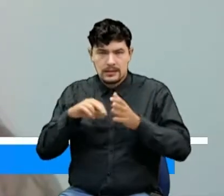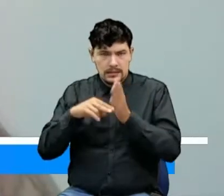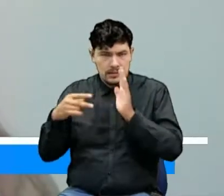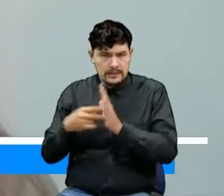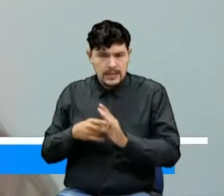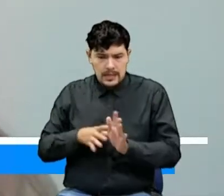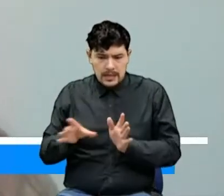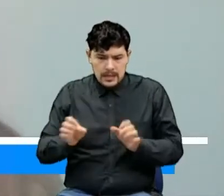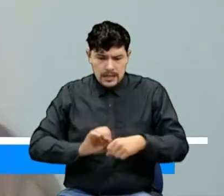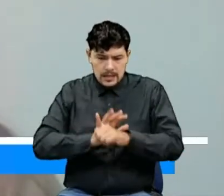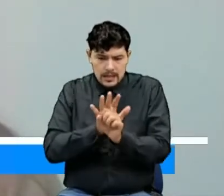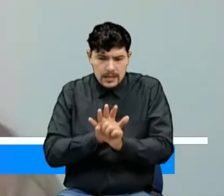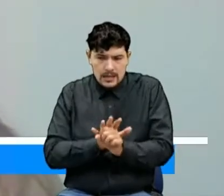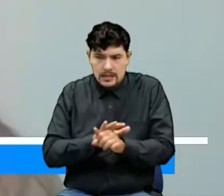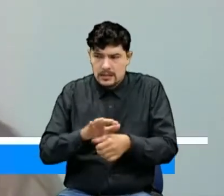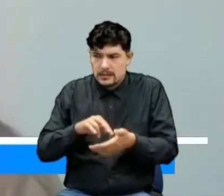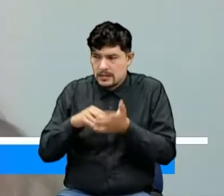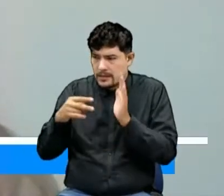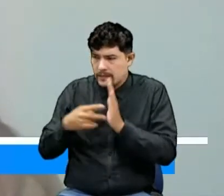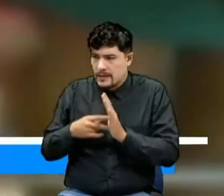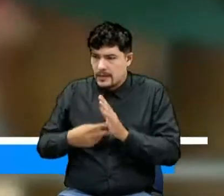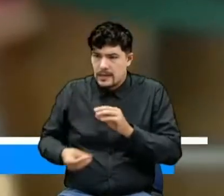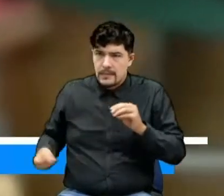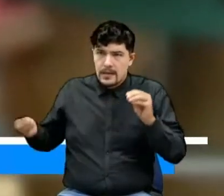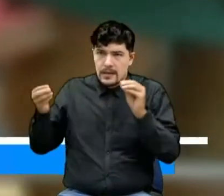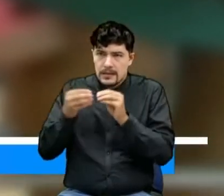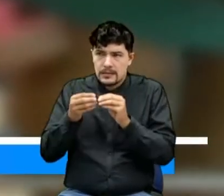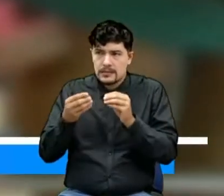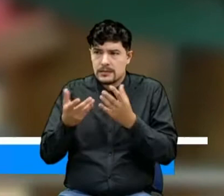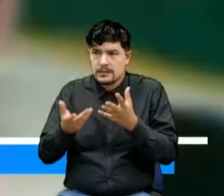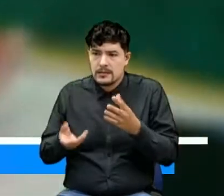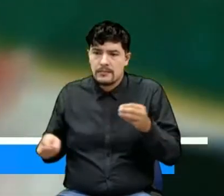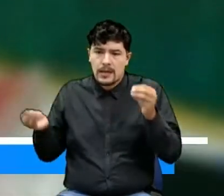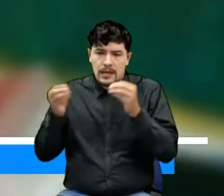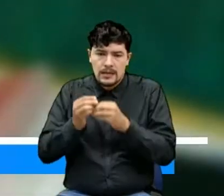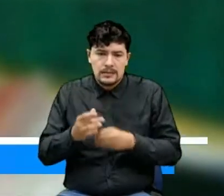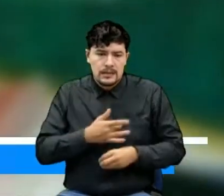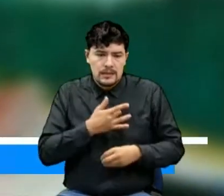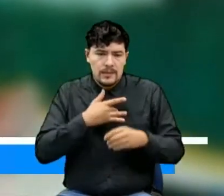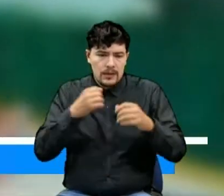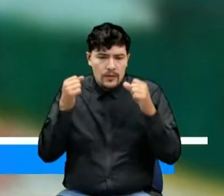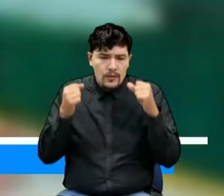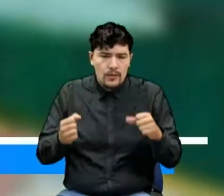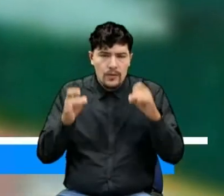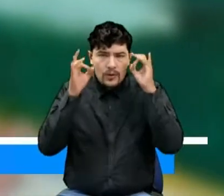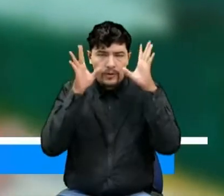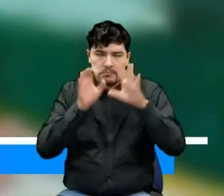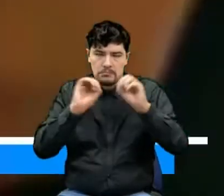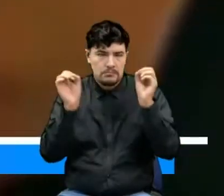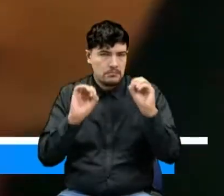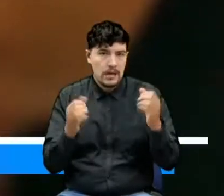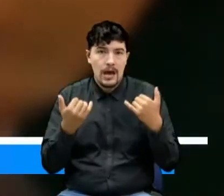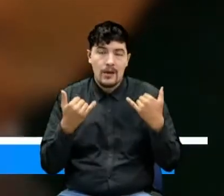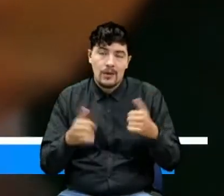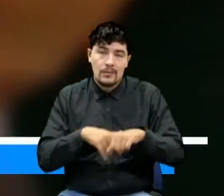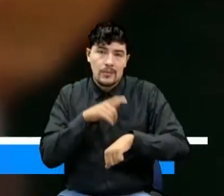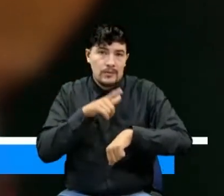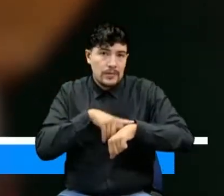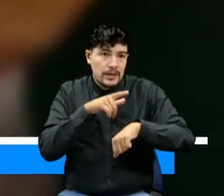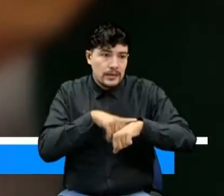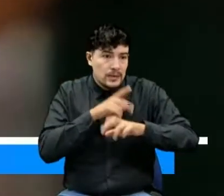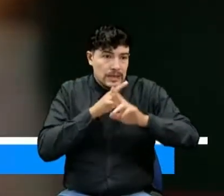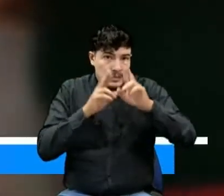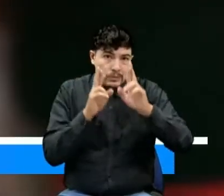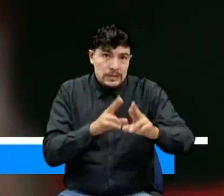vayan a hacer es que sean más mortales o que tengan síntomas mucho más graves. En este momento sería muy prematuro poder